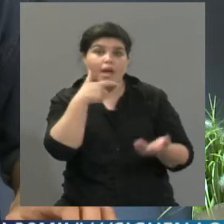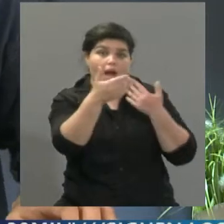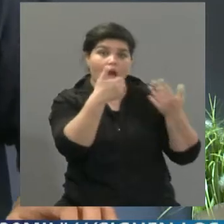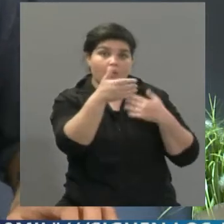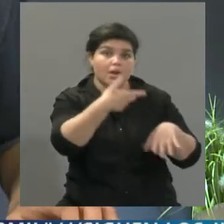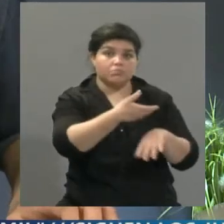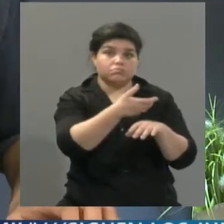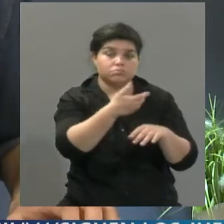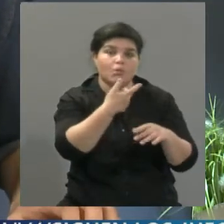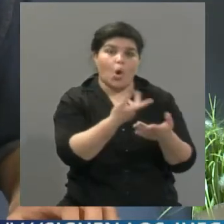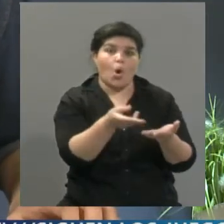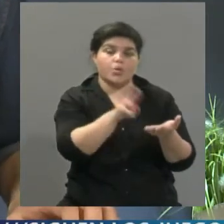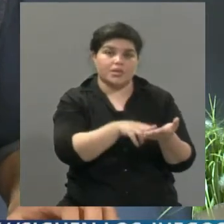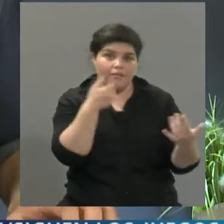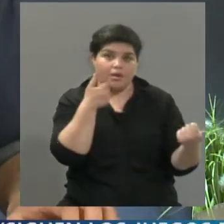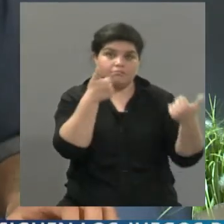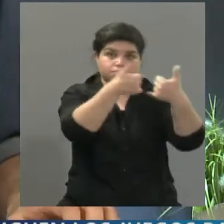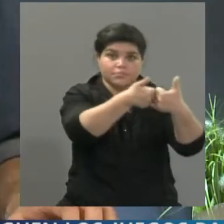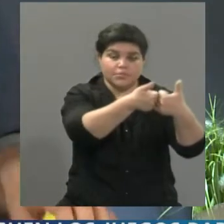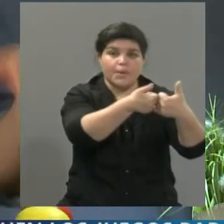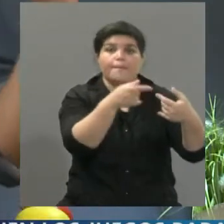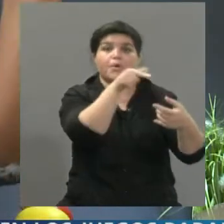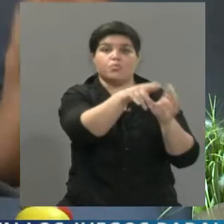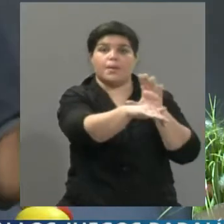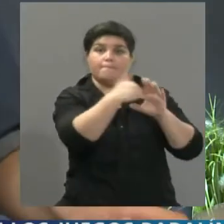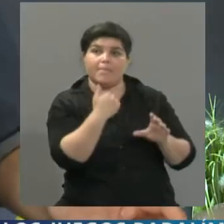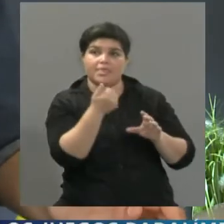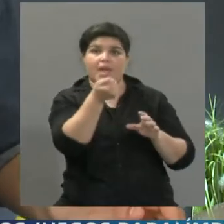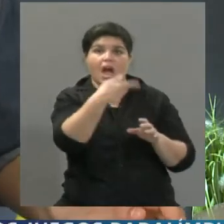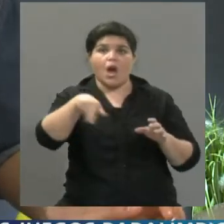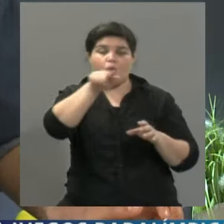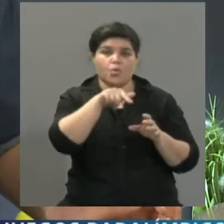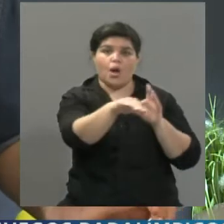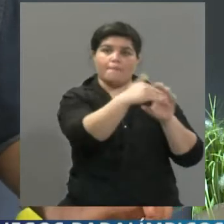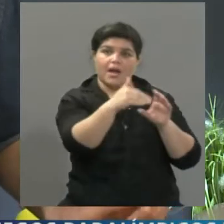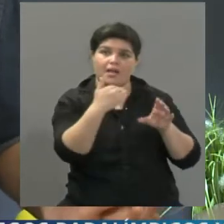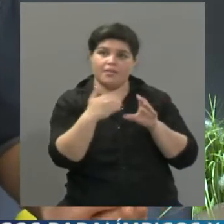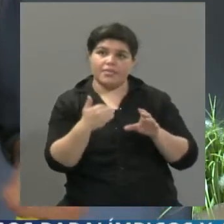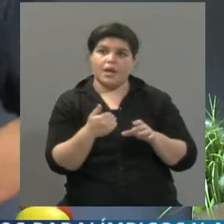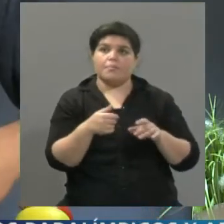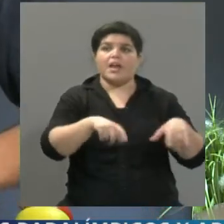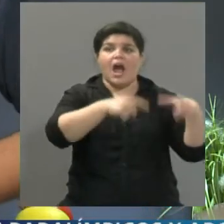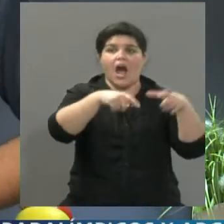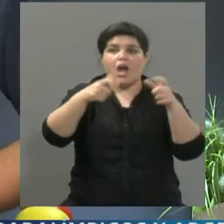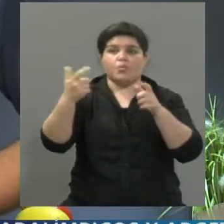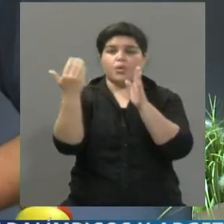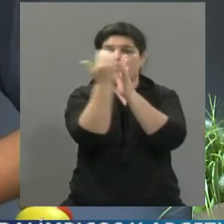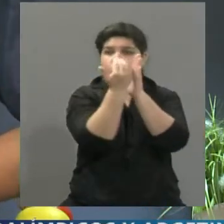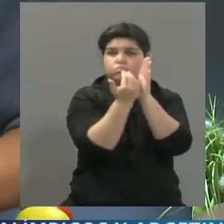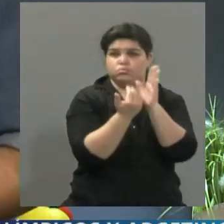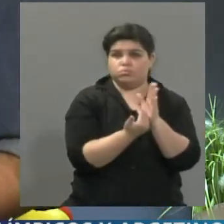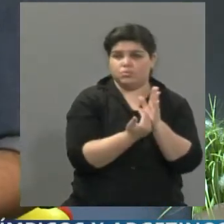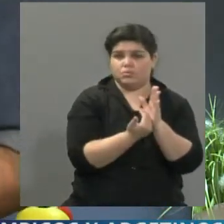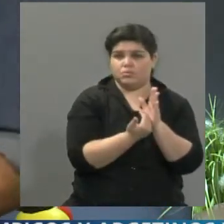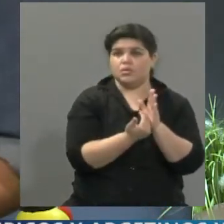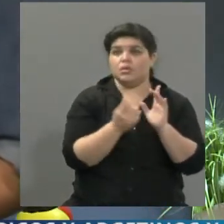bueno, se va a comunicar, digo, y seguramente estaría bueno poner una nota y ponerlo como difusión de los árboles, ¿no? El listado de especies posibles para